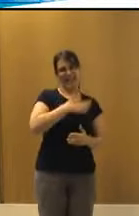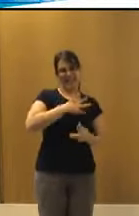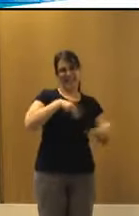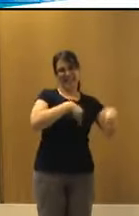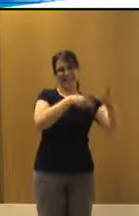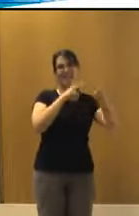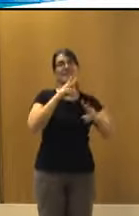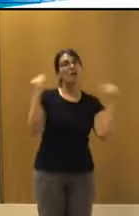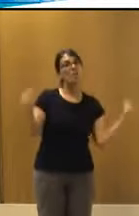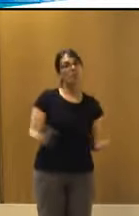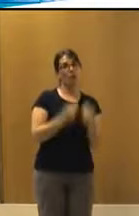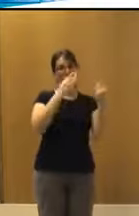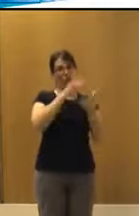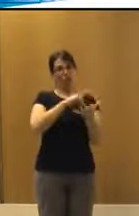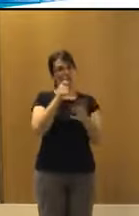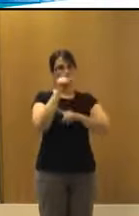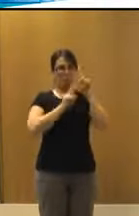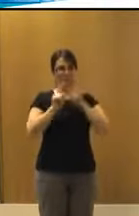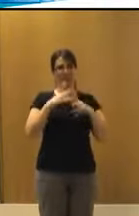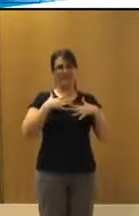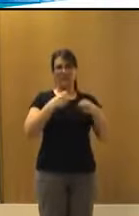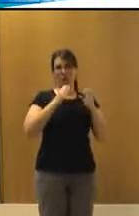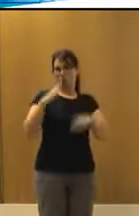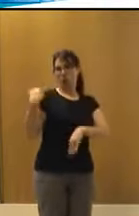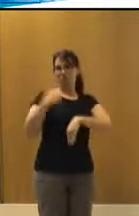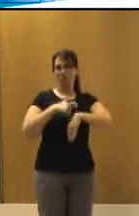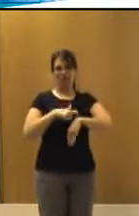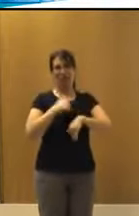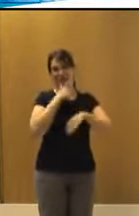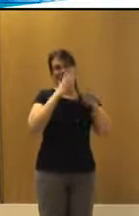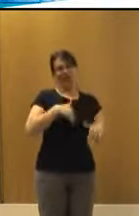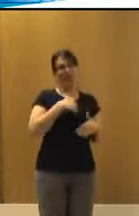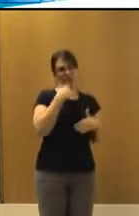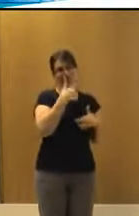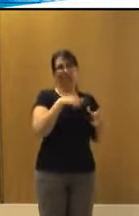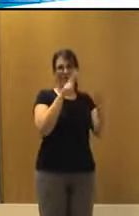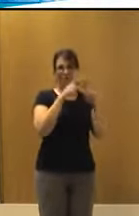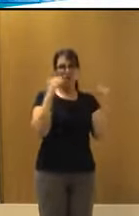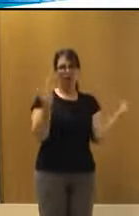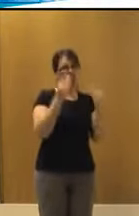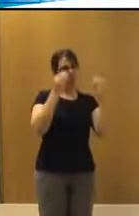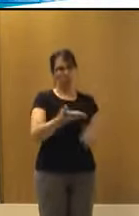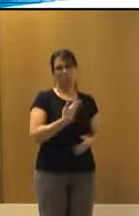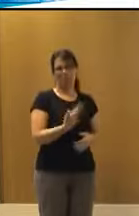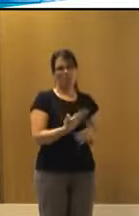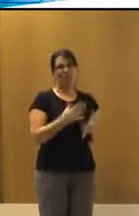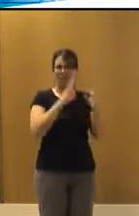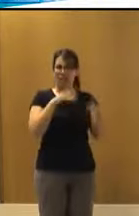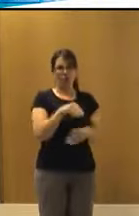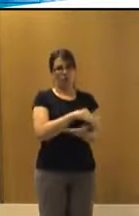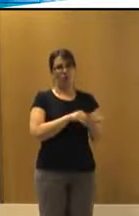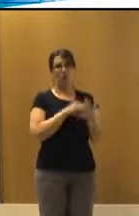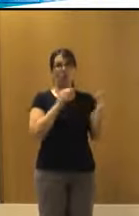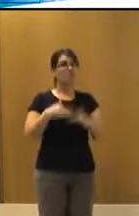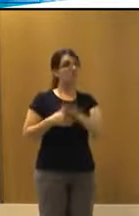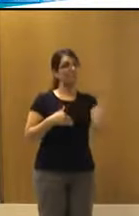recuerdos a Pilar y que se mejore porque ha habido un problema de salud de última hora, pero que bueno, que seguro que es de poca importancia y que se